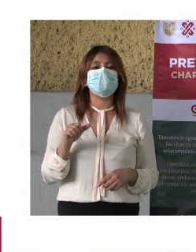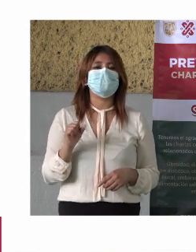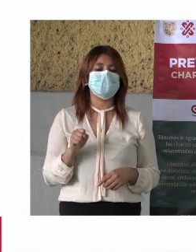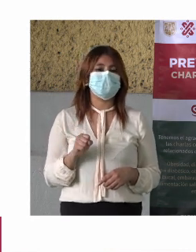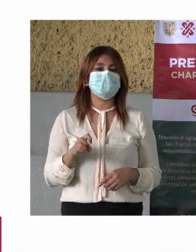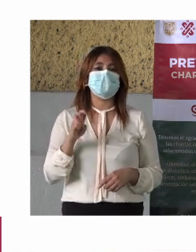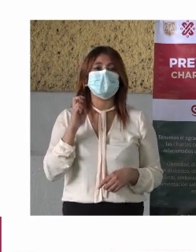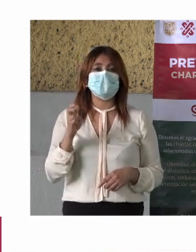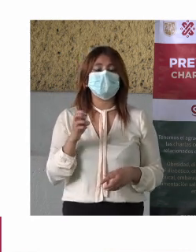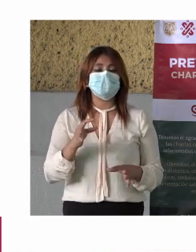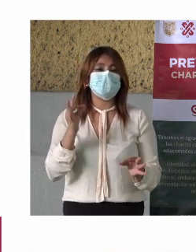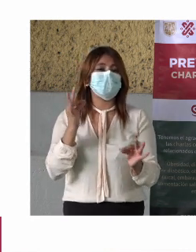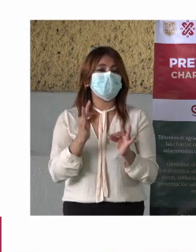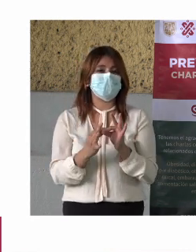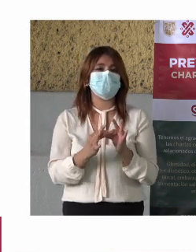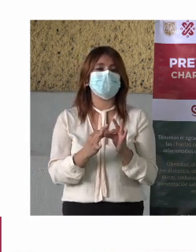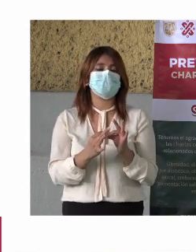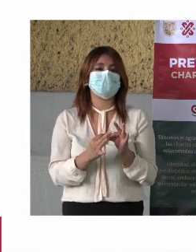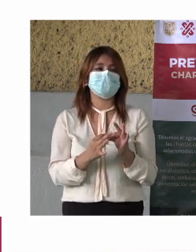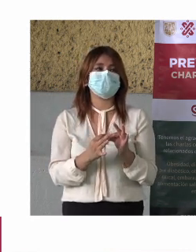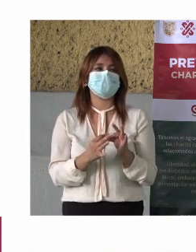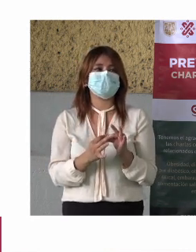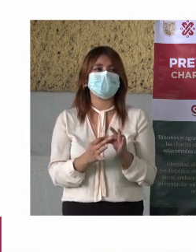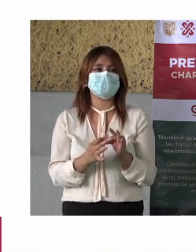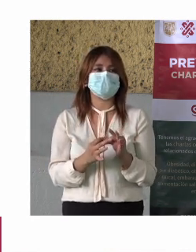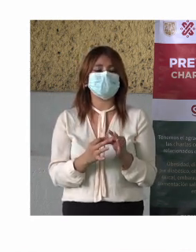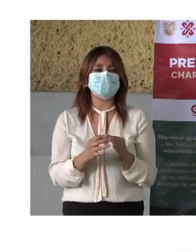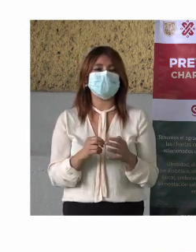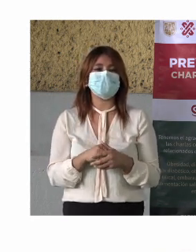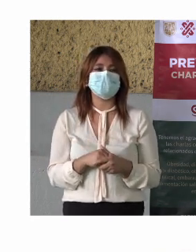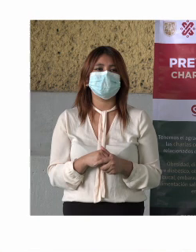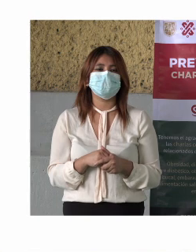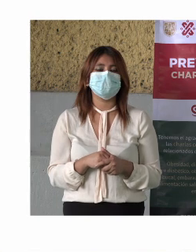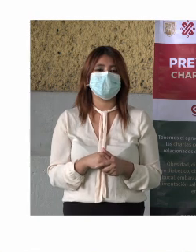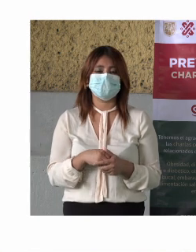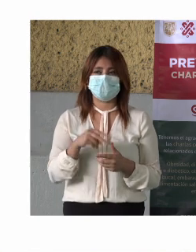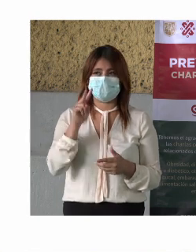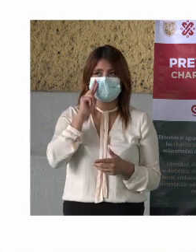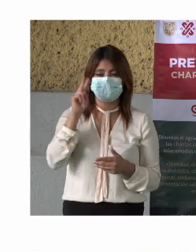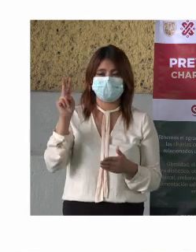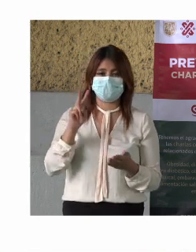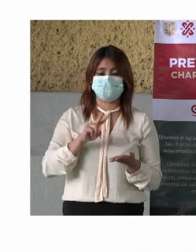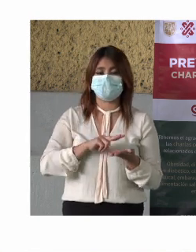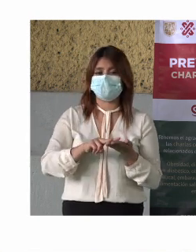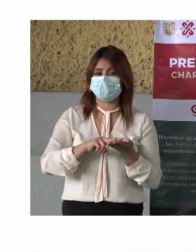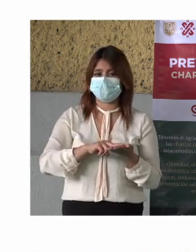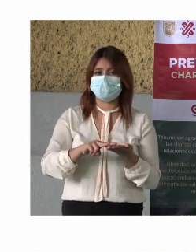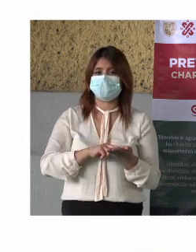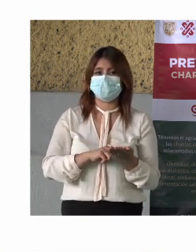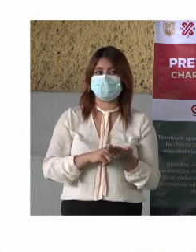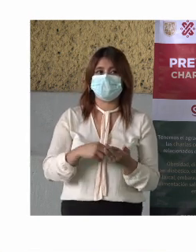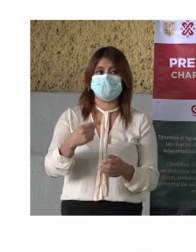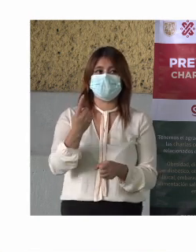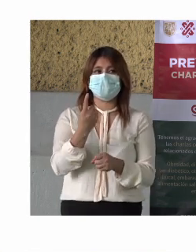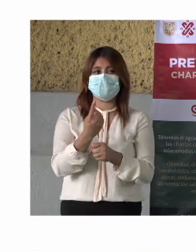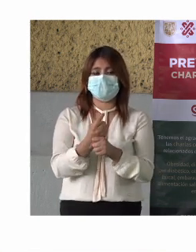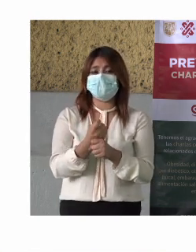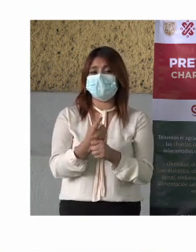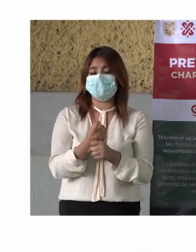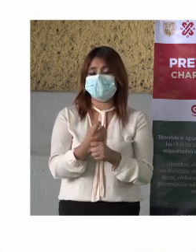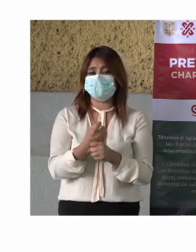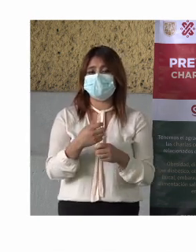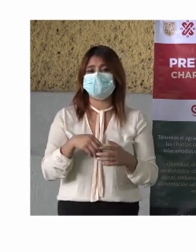Aquí justamente esta serie en verde que está en el centro, esa es una de nuestras principales